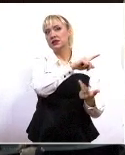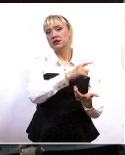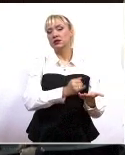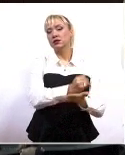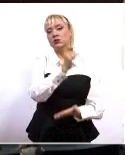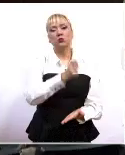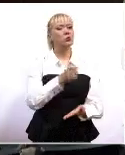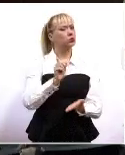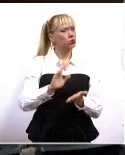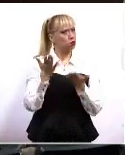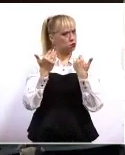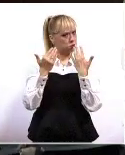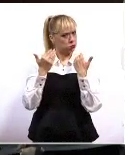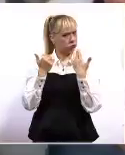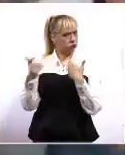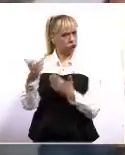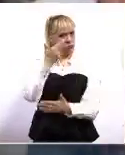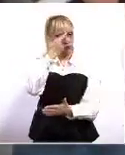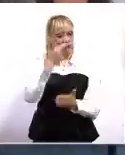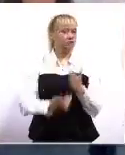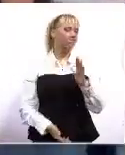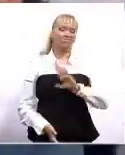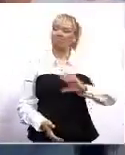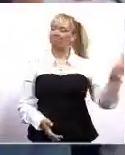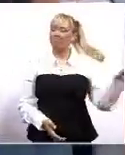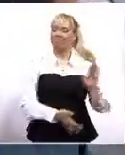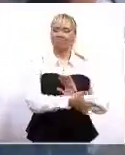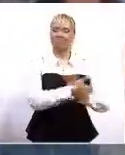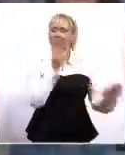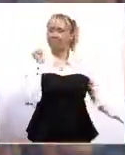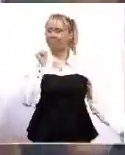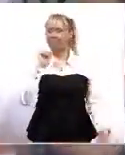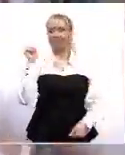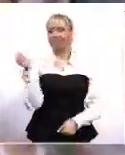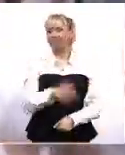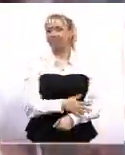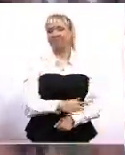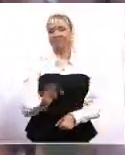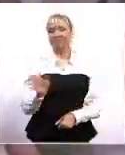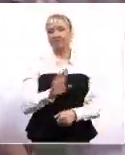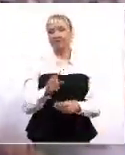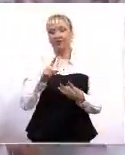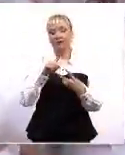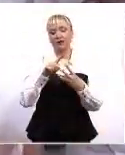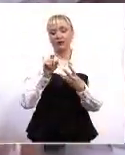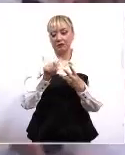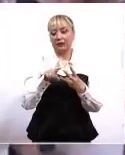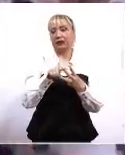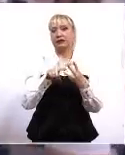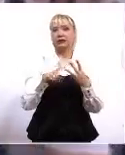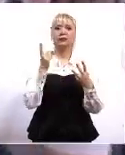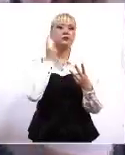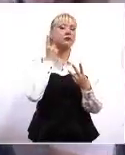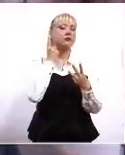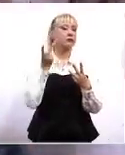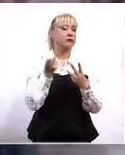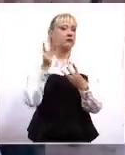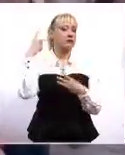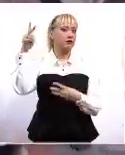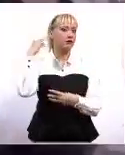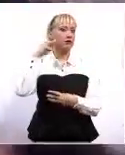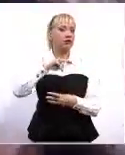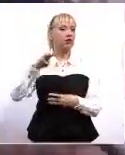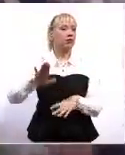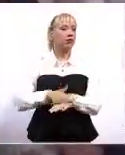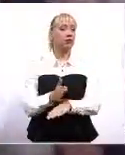la inexistencia de las infracciones atribuidas al ex canciller y a 2 diputados locales de Michoacán por actos anticipados de